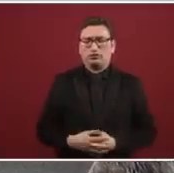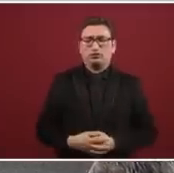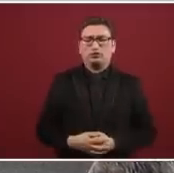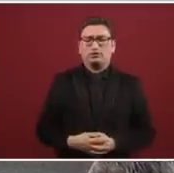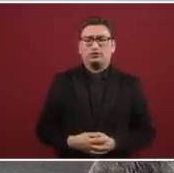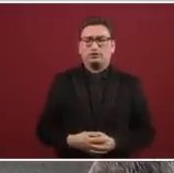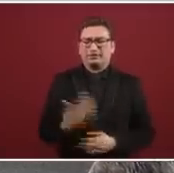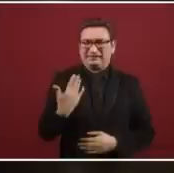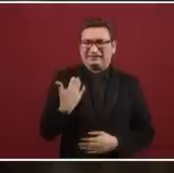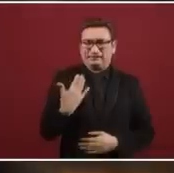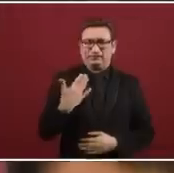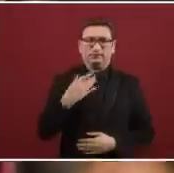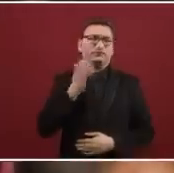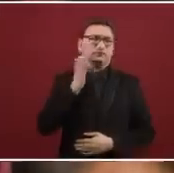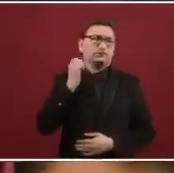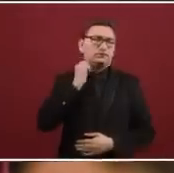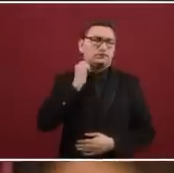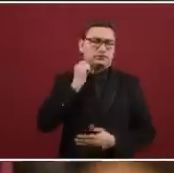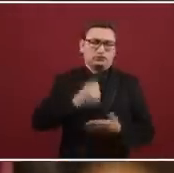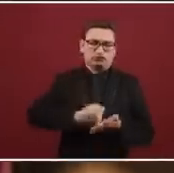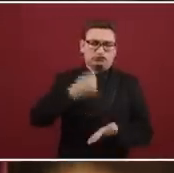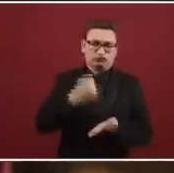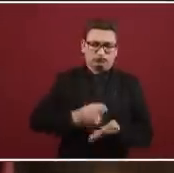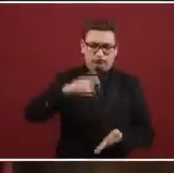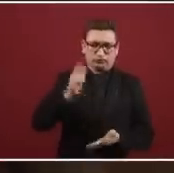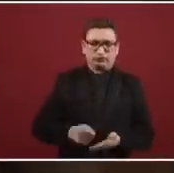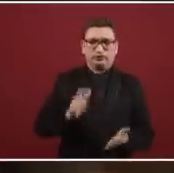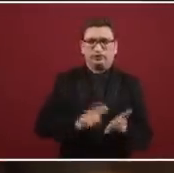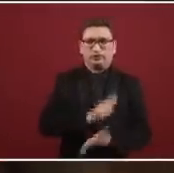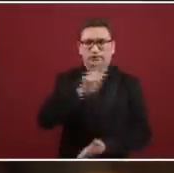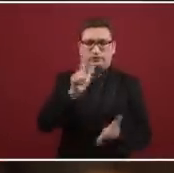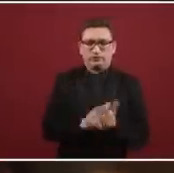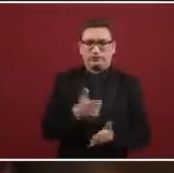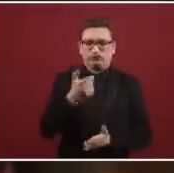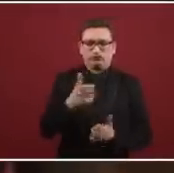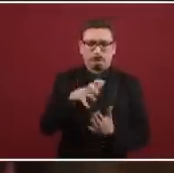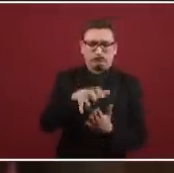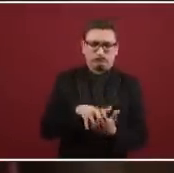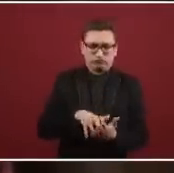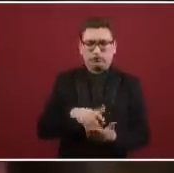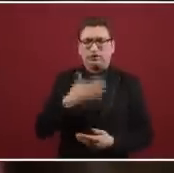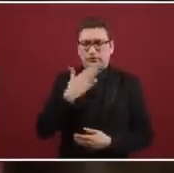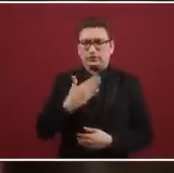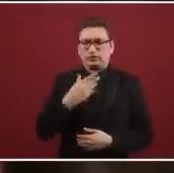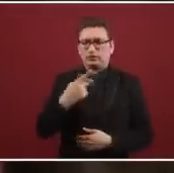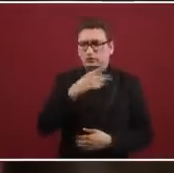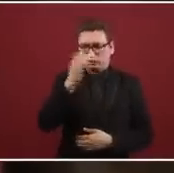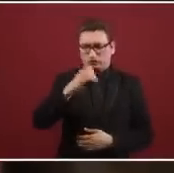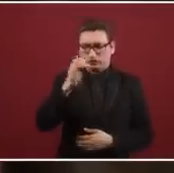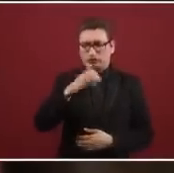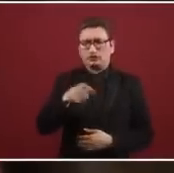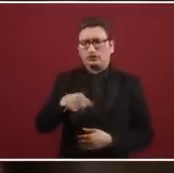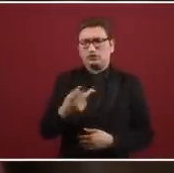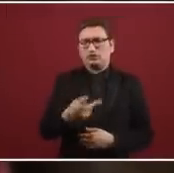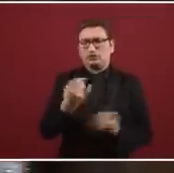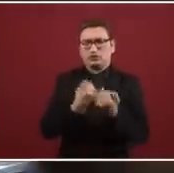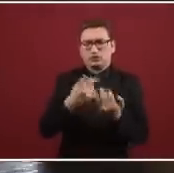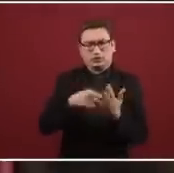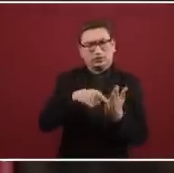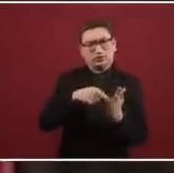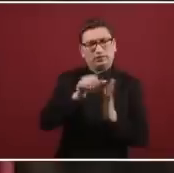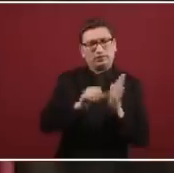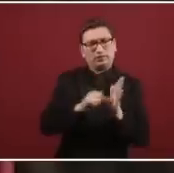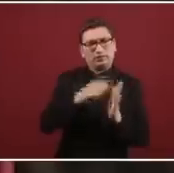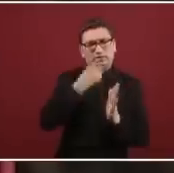unos minutos el Senado acaba de aprobar la ley de austeridad. Su opinión, pero también hay un artículo que le da a usted la facultad,